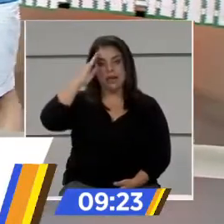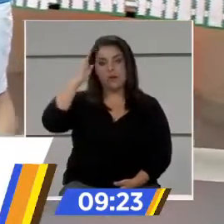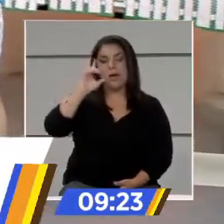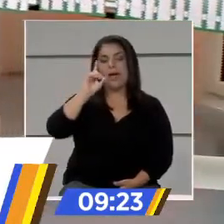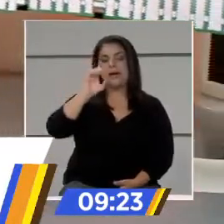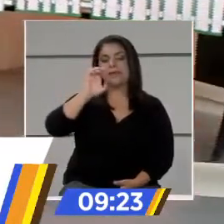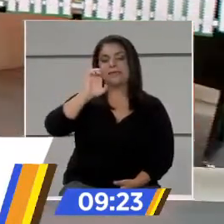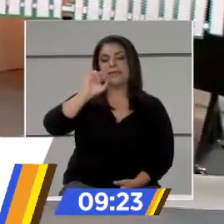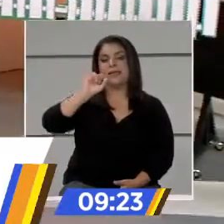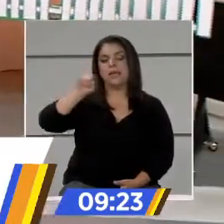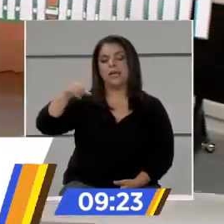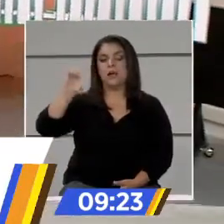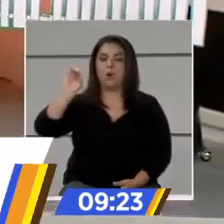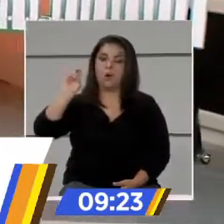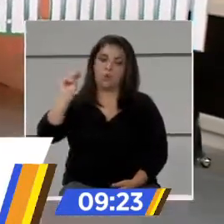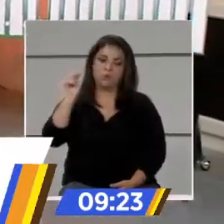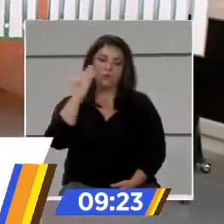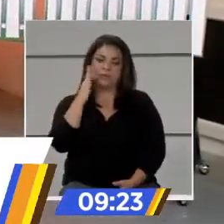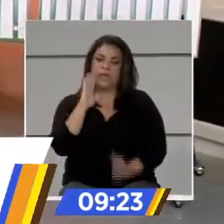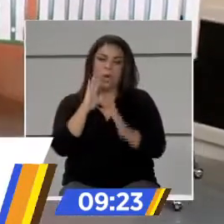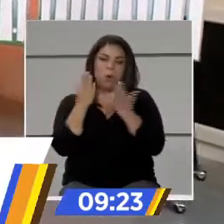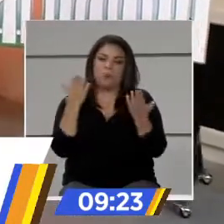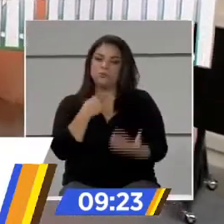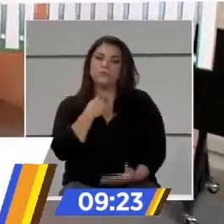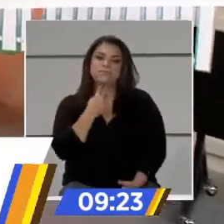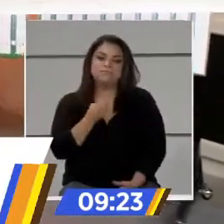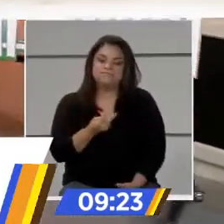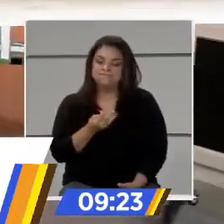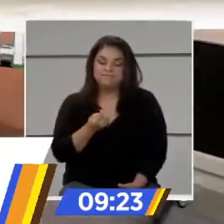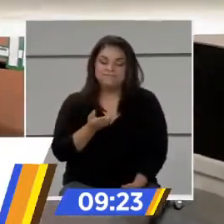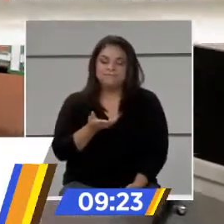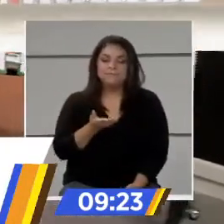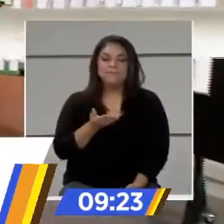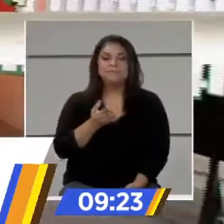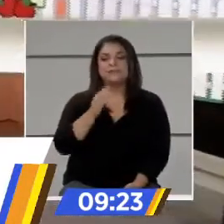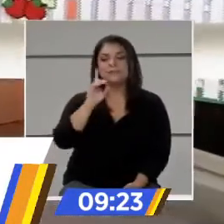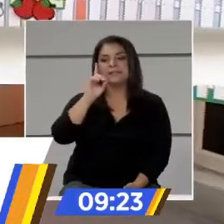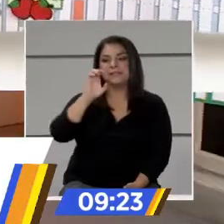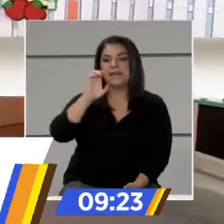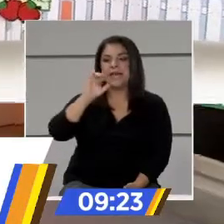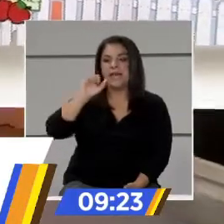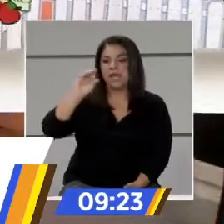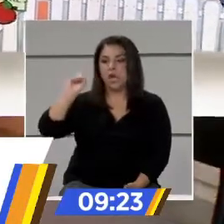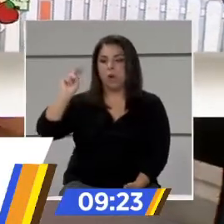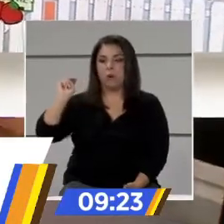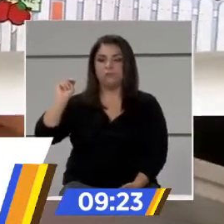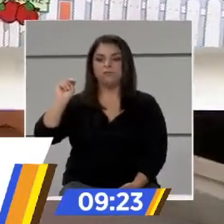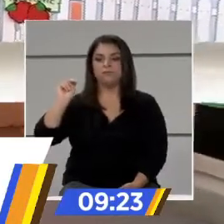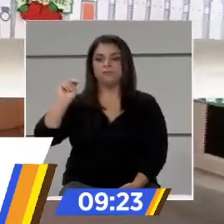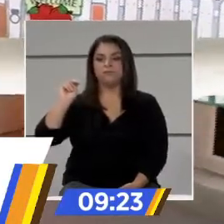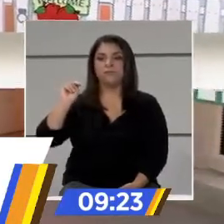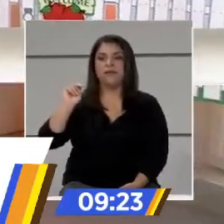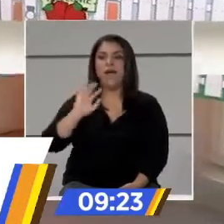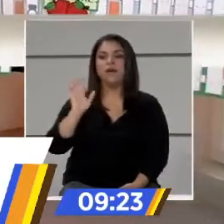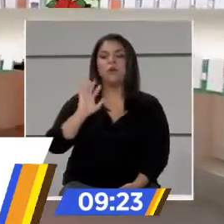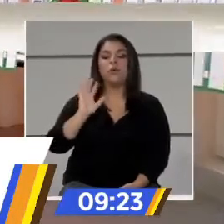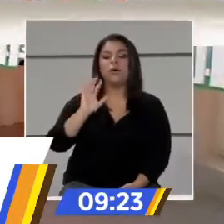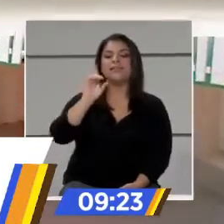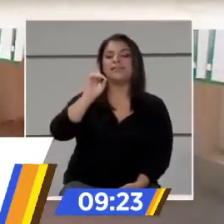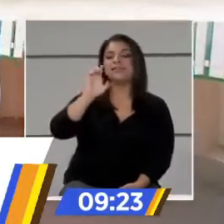Dayhong, no sé cómo se pronunciará, perdón. Dayhong o Dayhong Andrés. Ay, es Dayton.